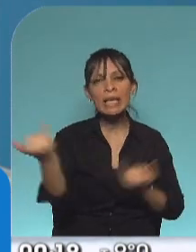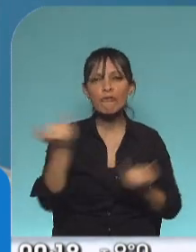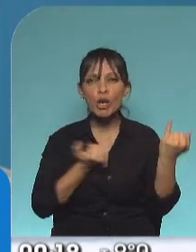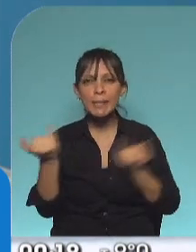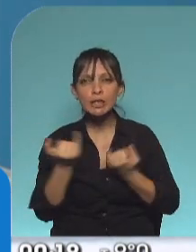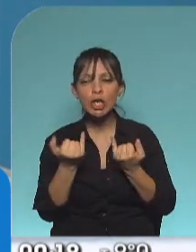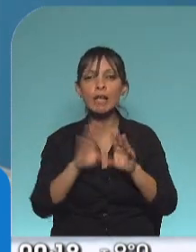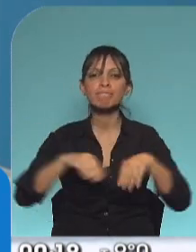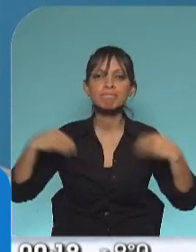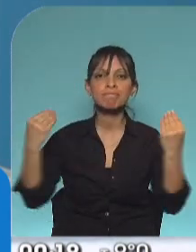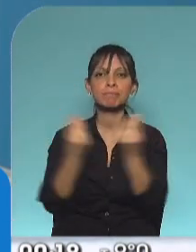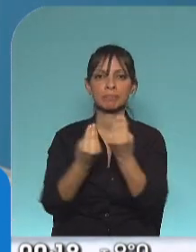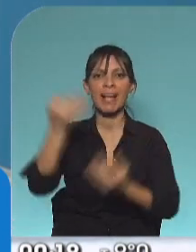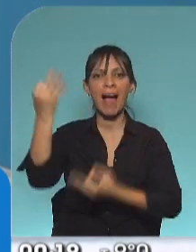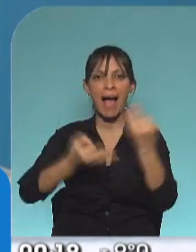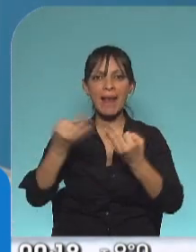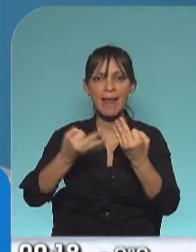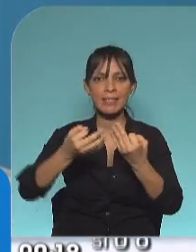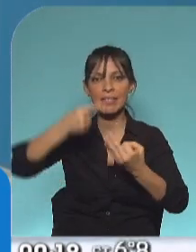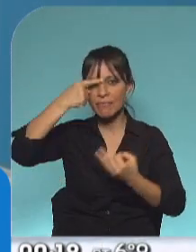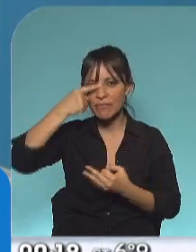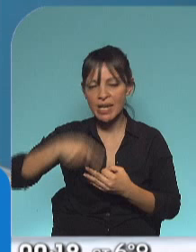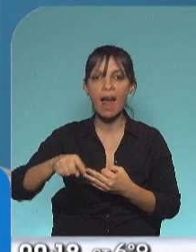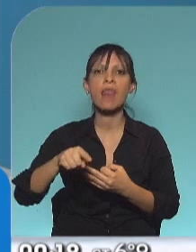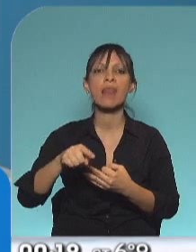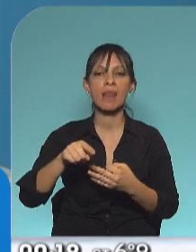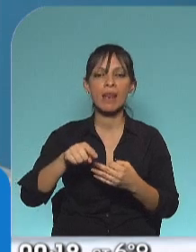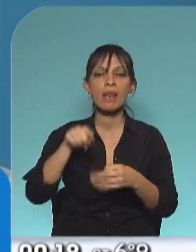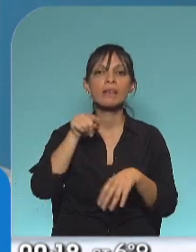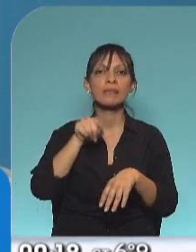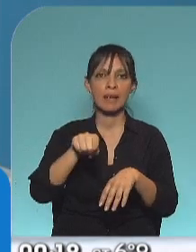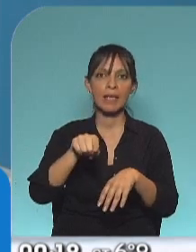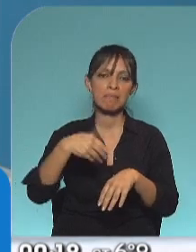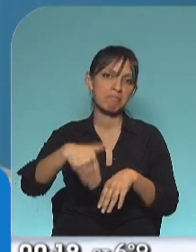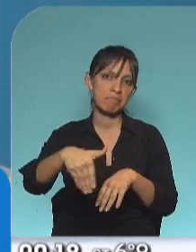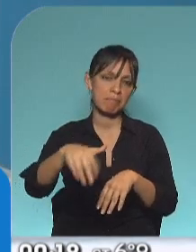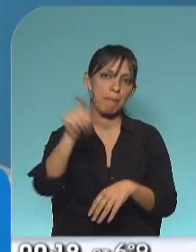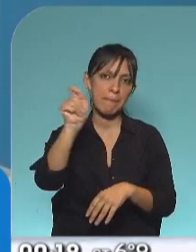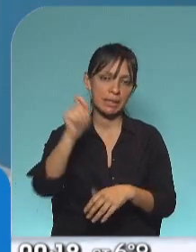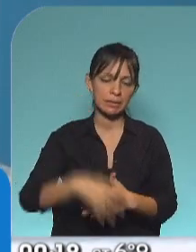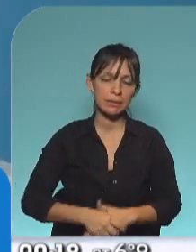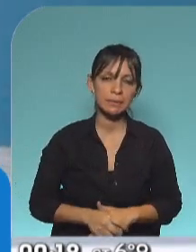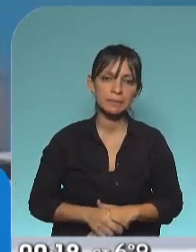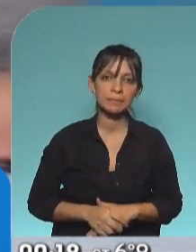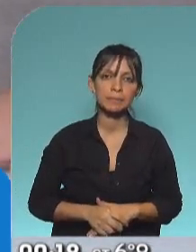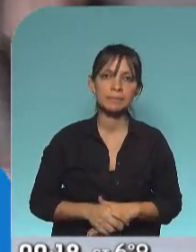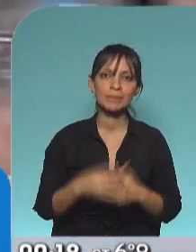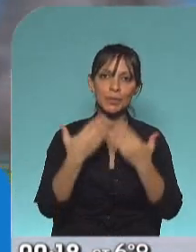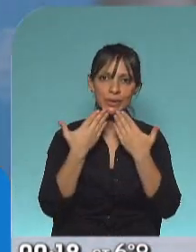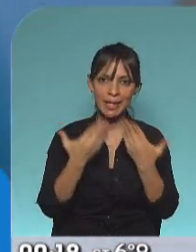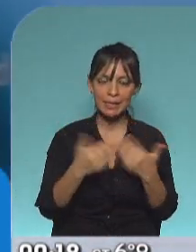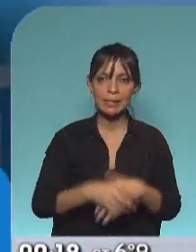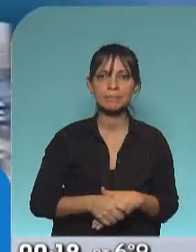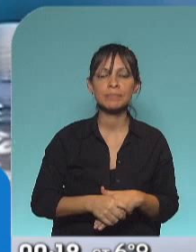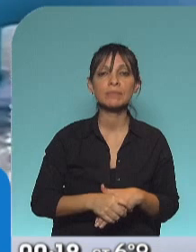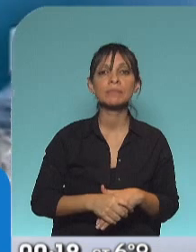hacer un análisis epidemiológico al final de los estudios, probablemente en los próximos meses. Muchas gracias.